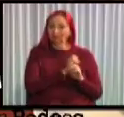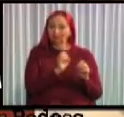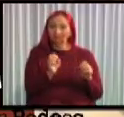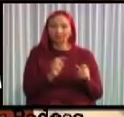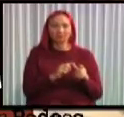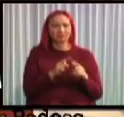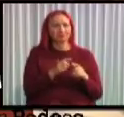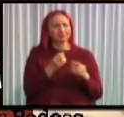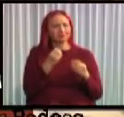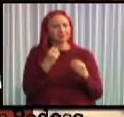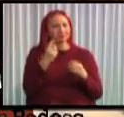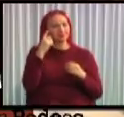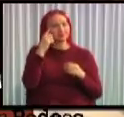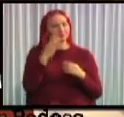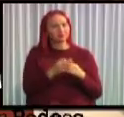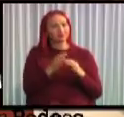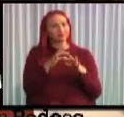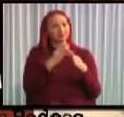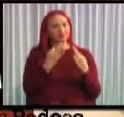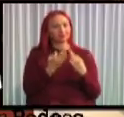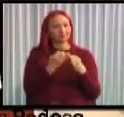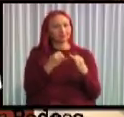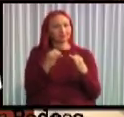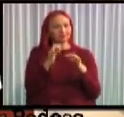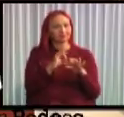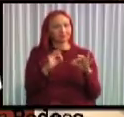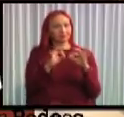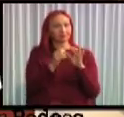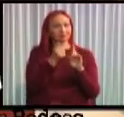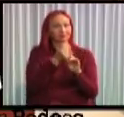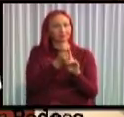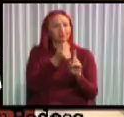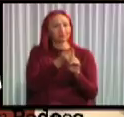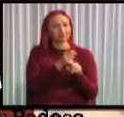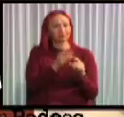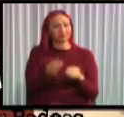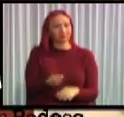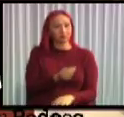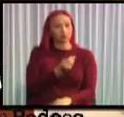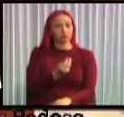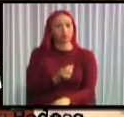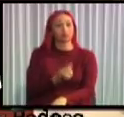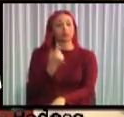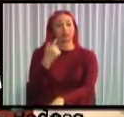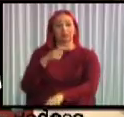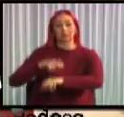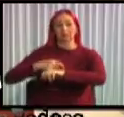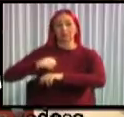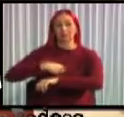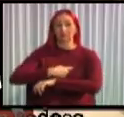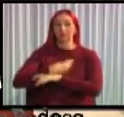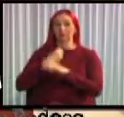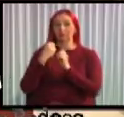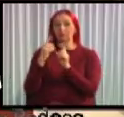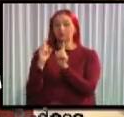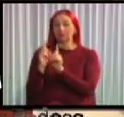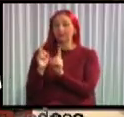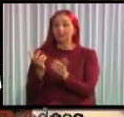Hay mucho, creo que la familia juega un papel importantísimo en estos muchachos. En la época de nosotros muchos